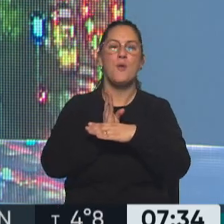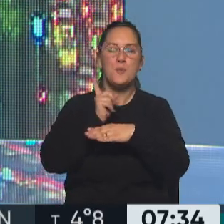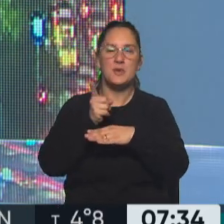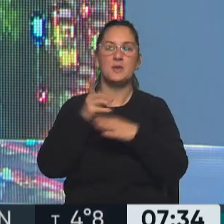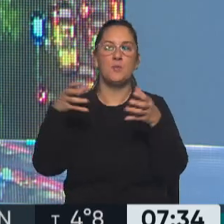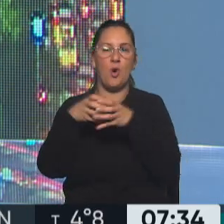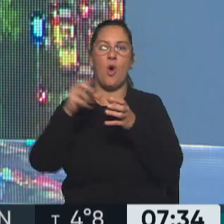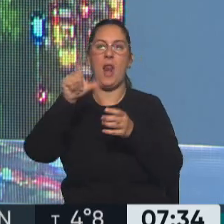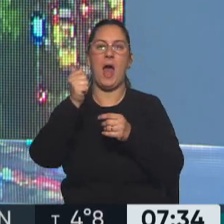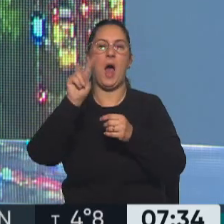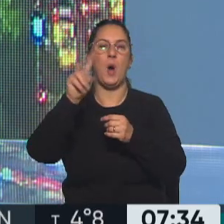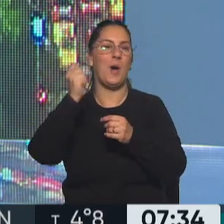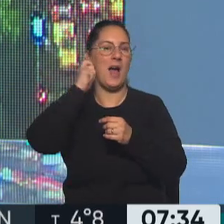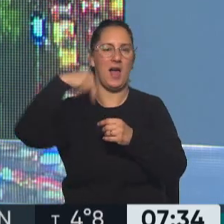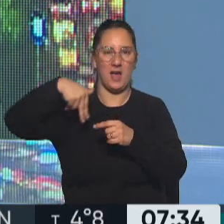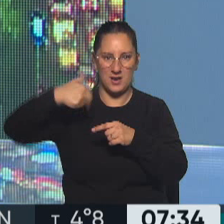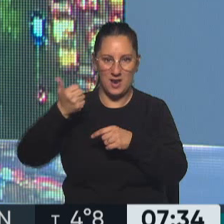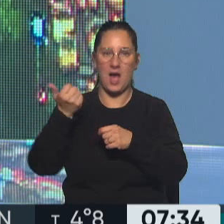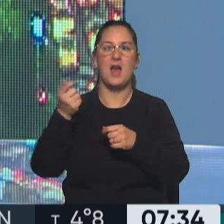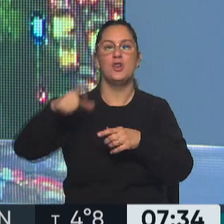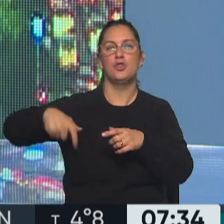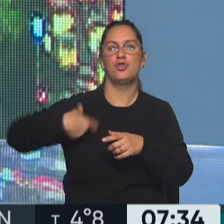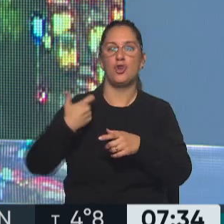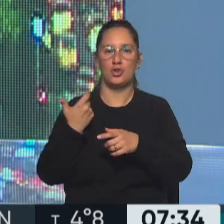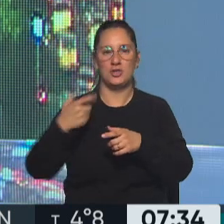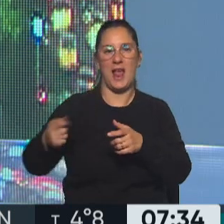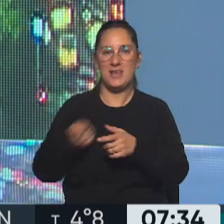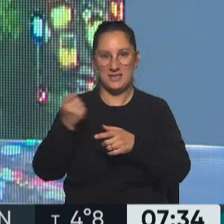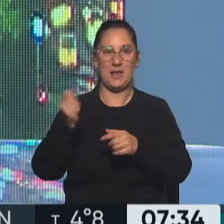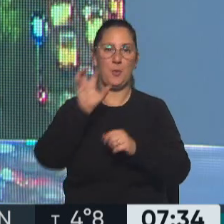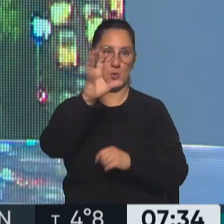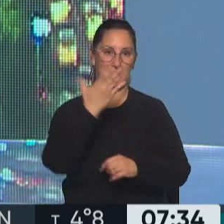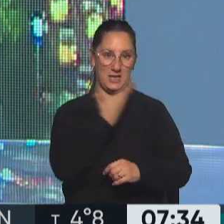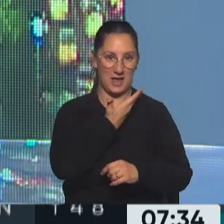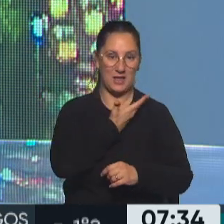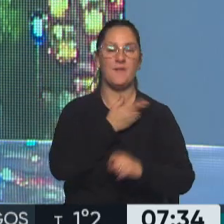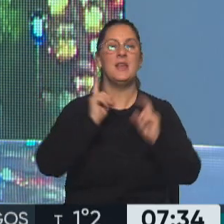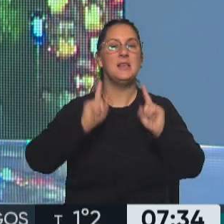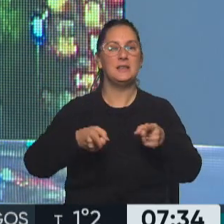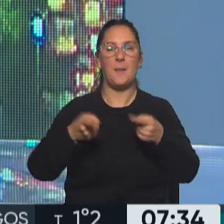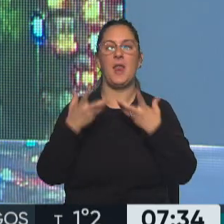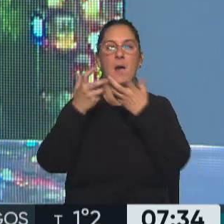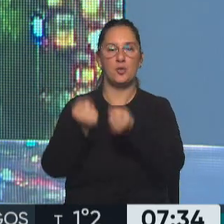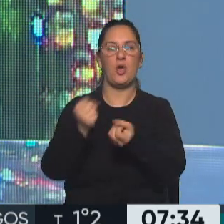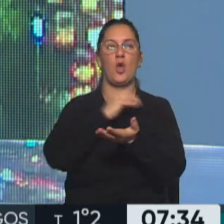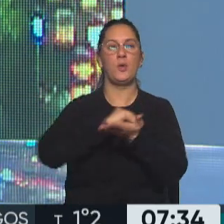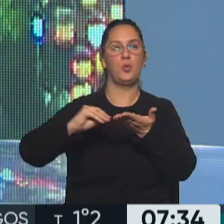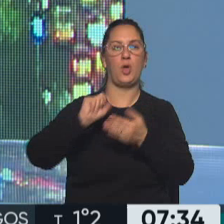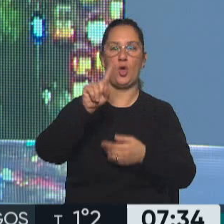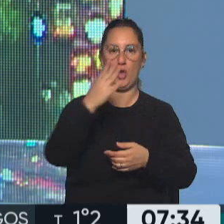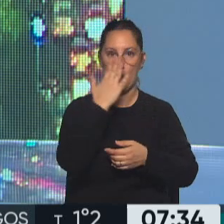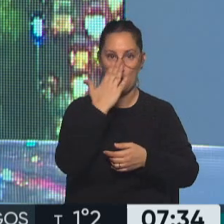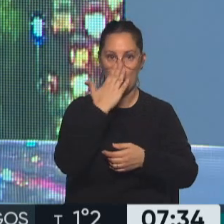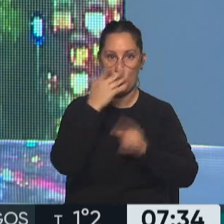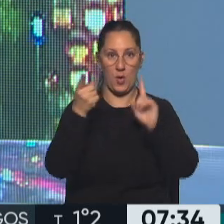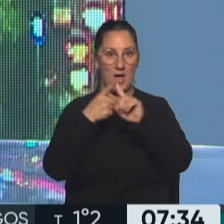de Roberto Lavagna, acompañando a los socialistas de Santa Fe y acompañando también a los diputados de Córdoba que responden